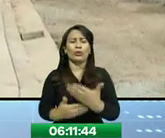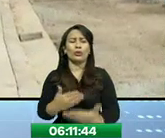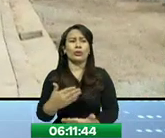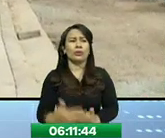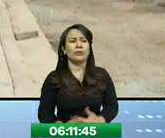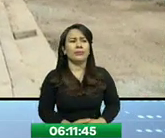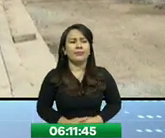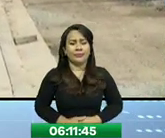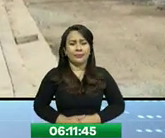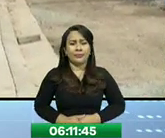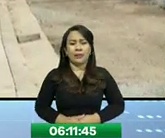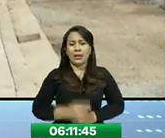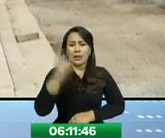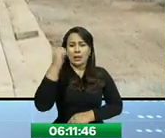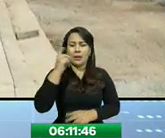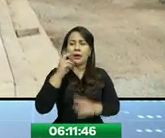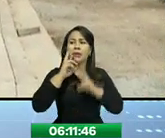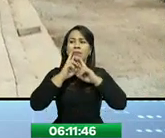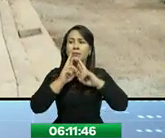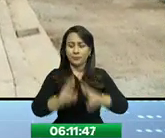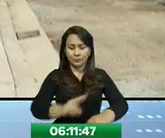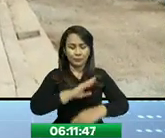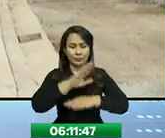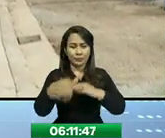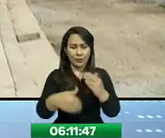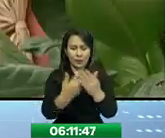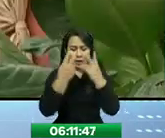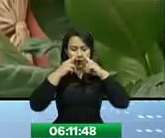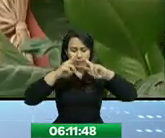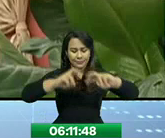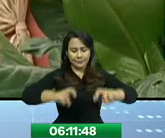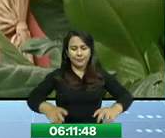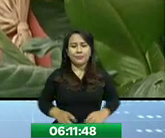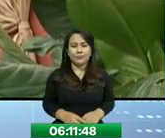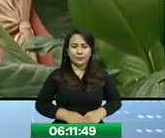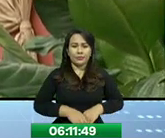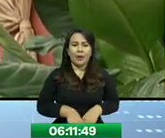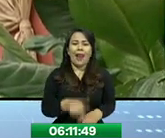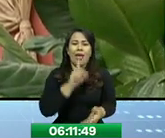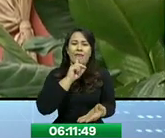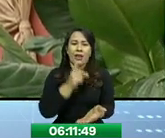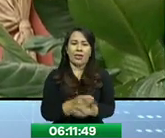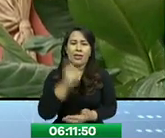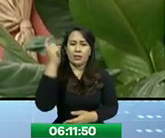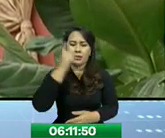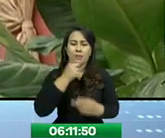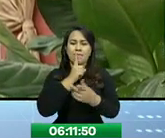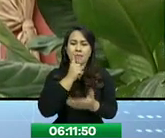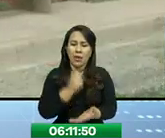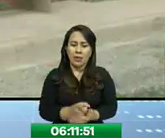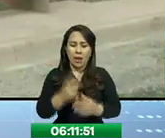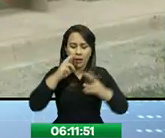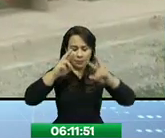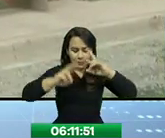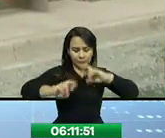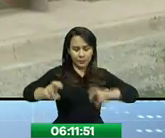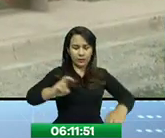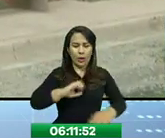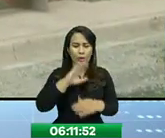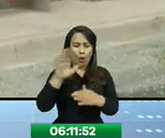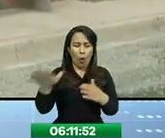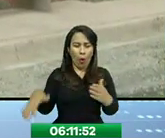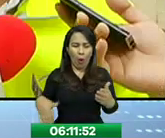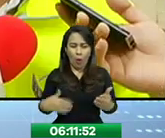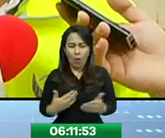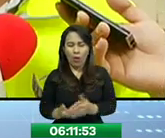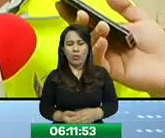en el cual tiene que llegar como resultado que se llegue a la verdad y que obviamente se acelere, que tenga celeridad